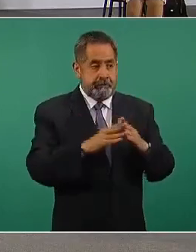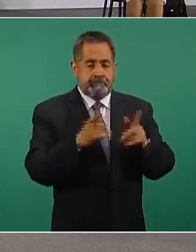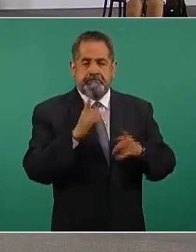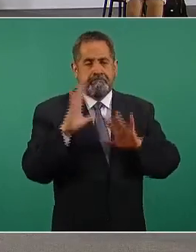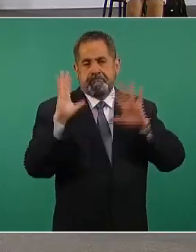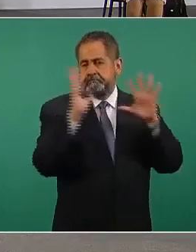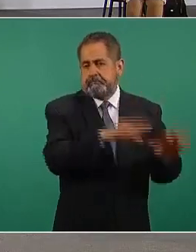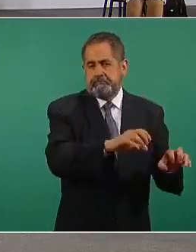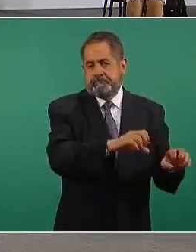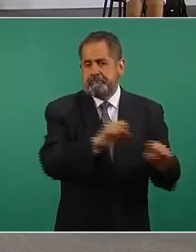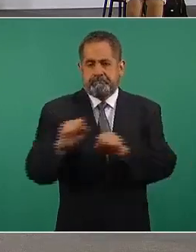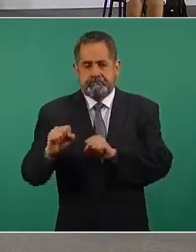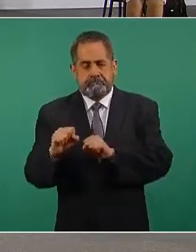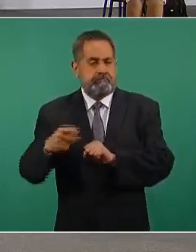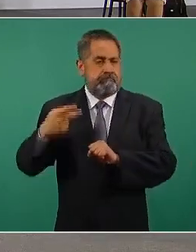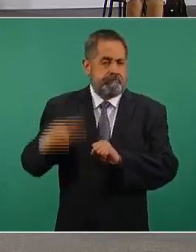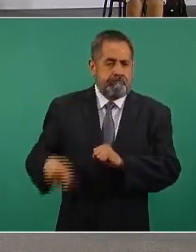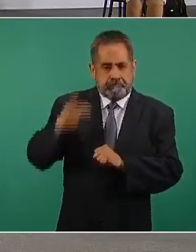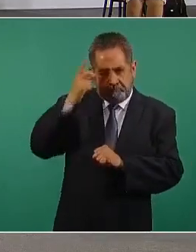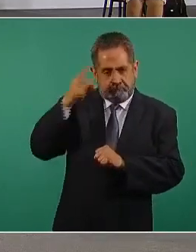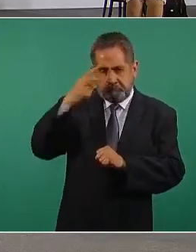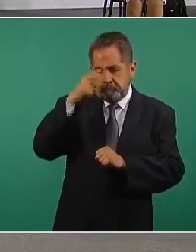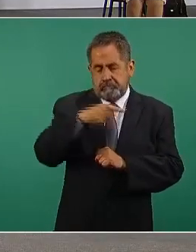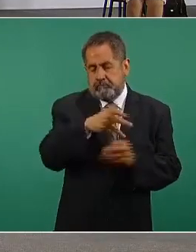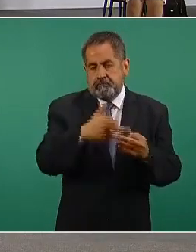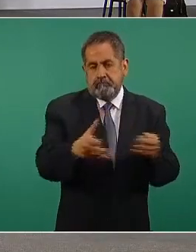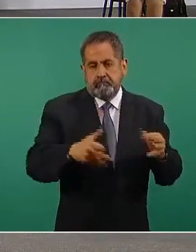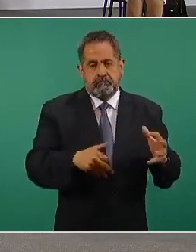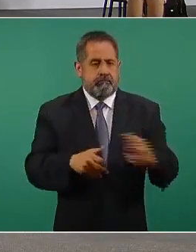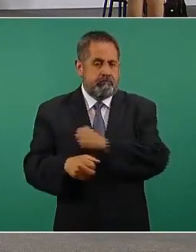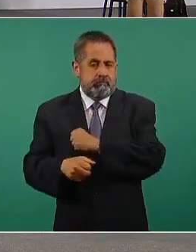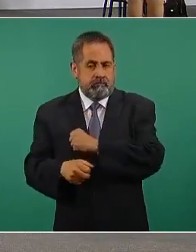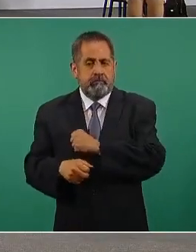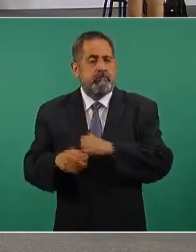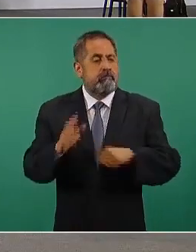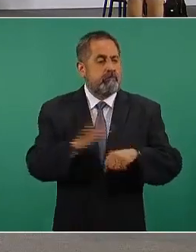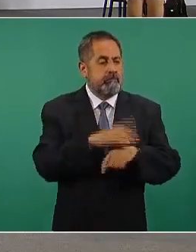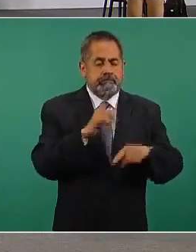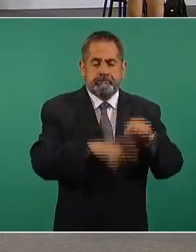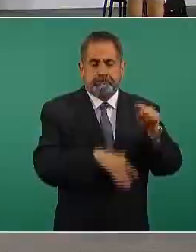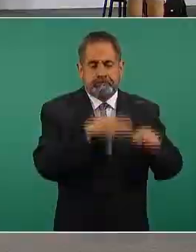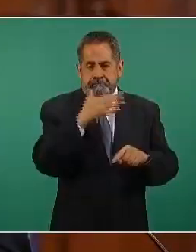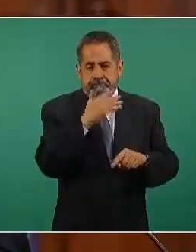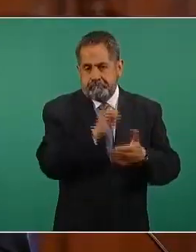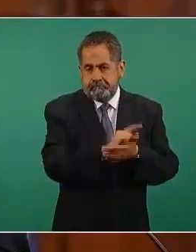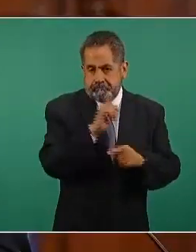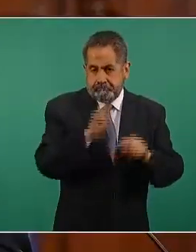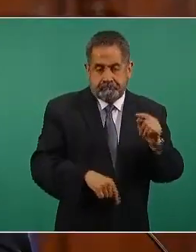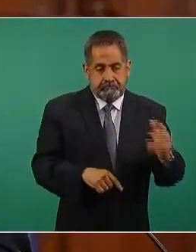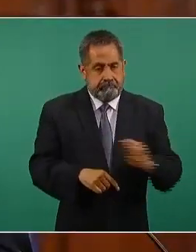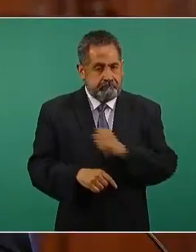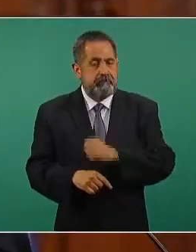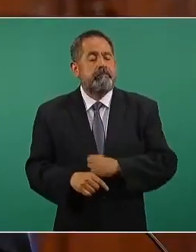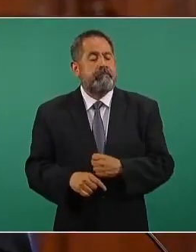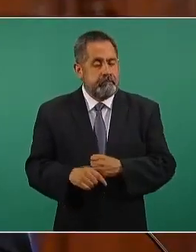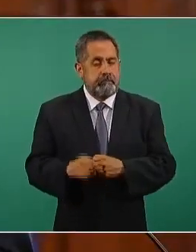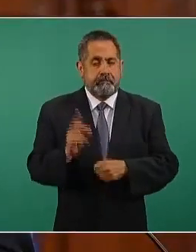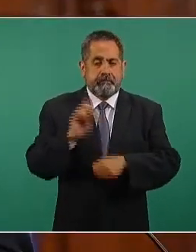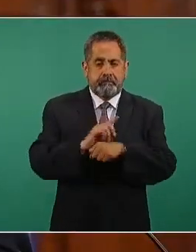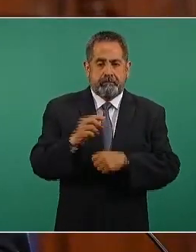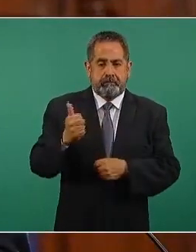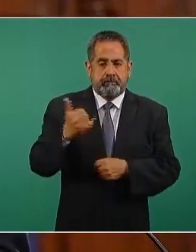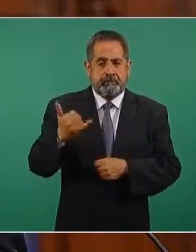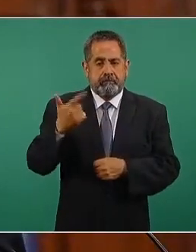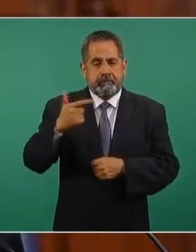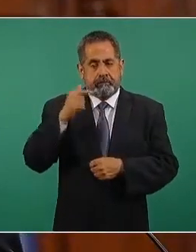formar parte del patrimonio nacional vía la acción de extinción de dominio. Los días 6 y 7 de abril